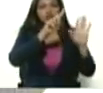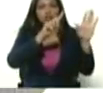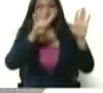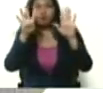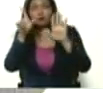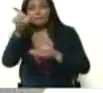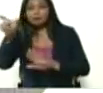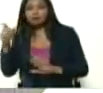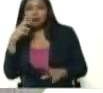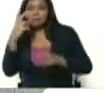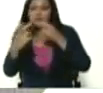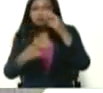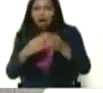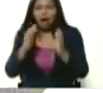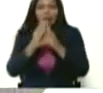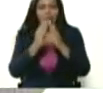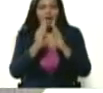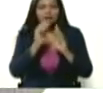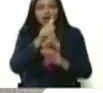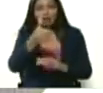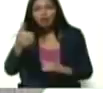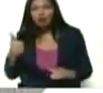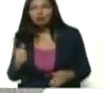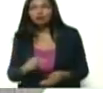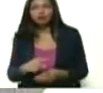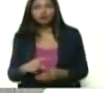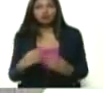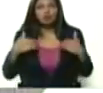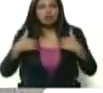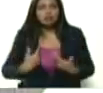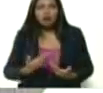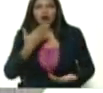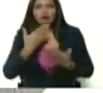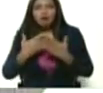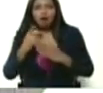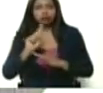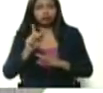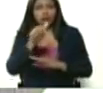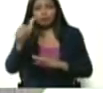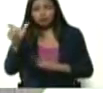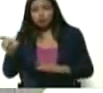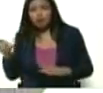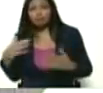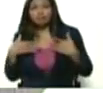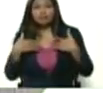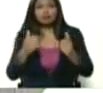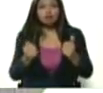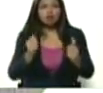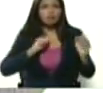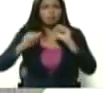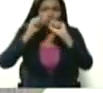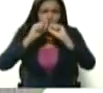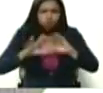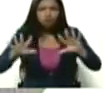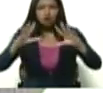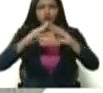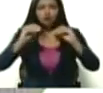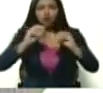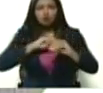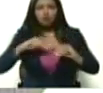98.269 personas. Nuevamente, no nos cansamos de agradecer a todo el personal de salud que está desplegado en